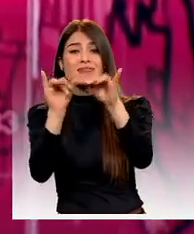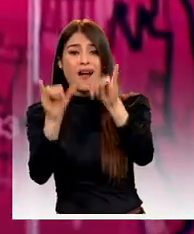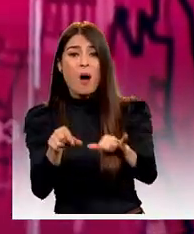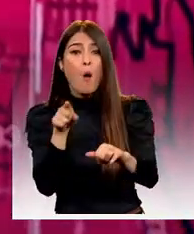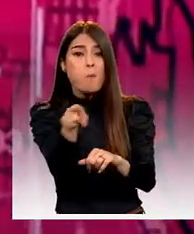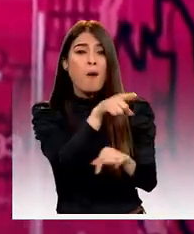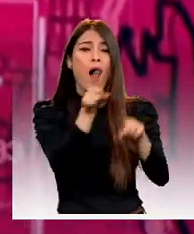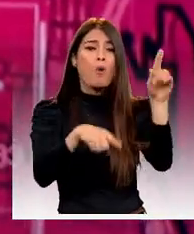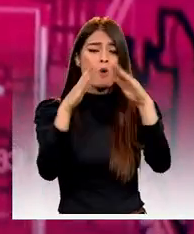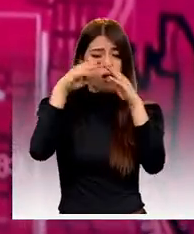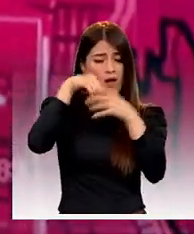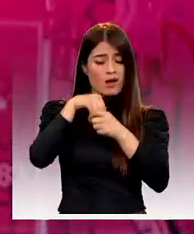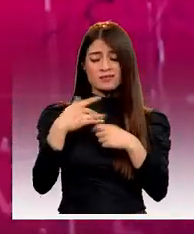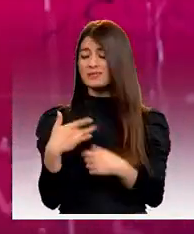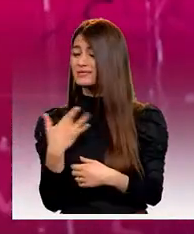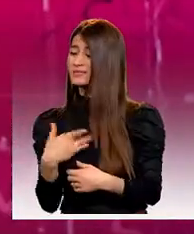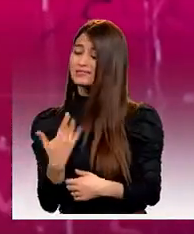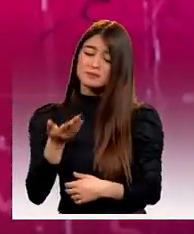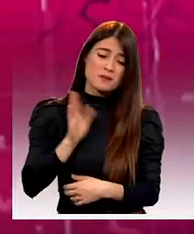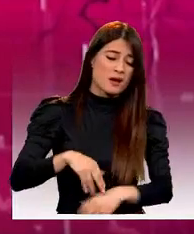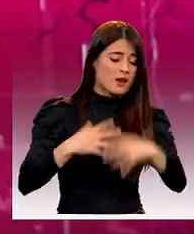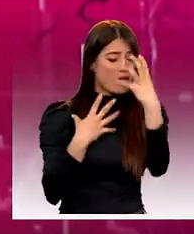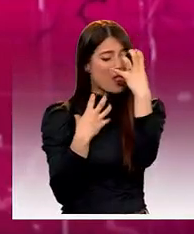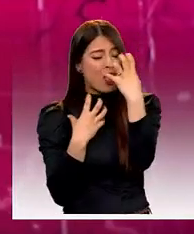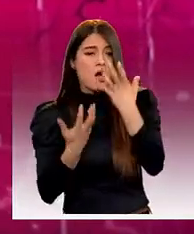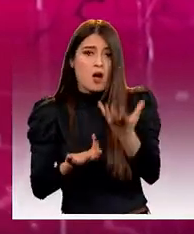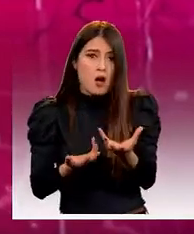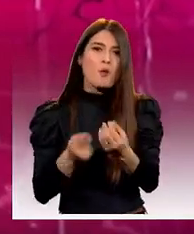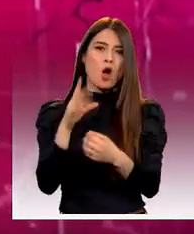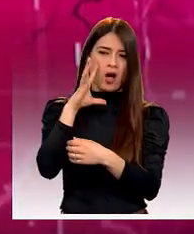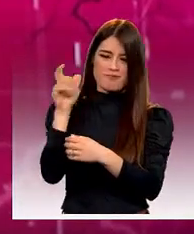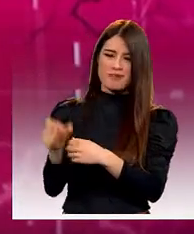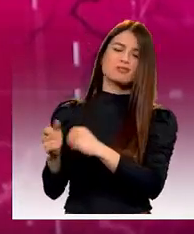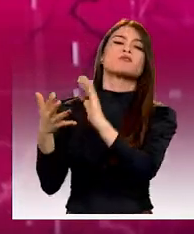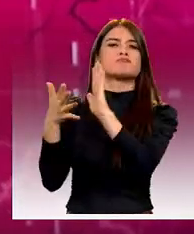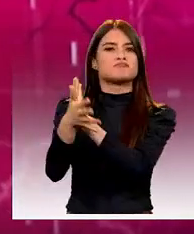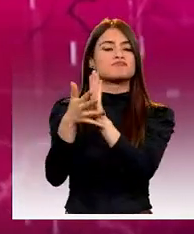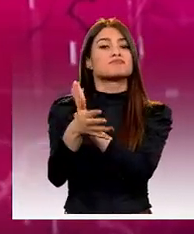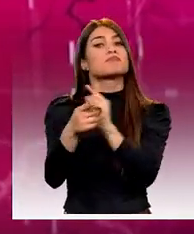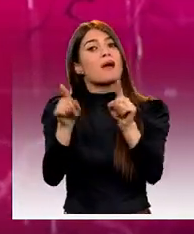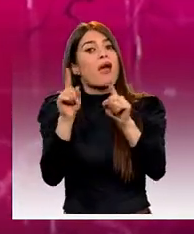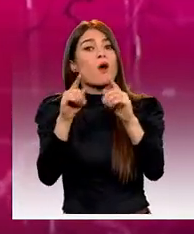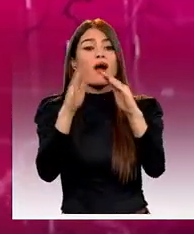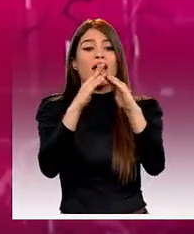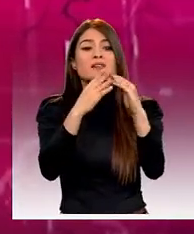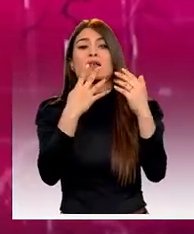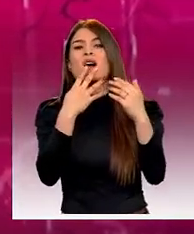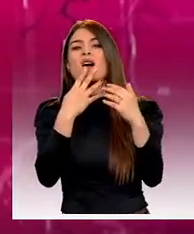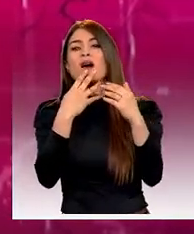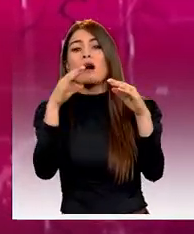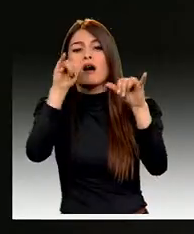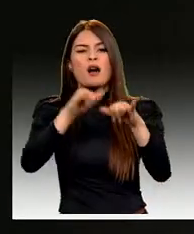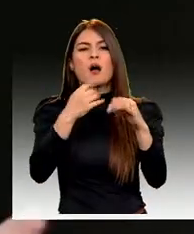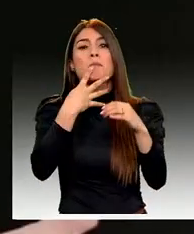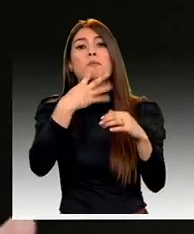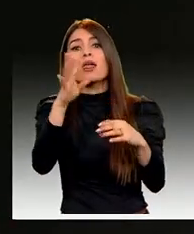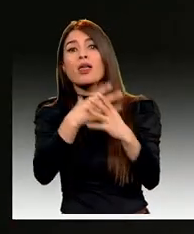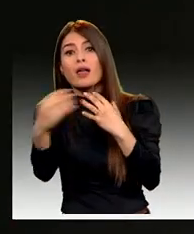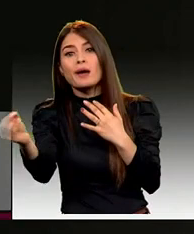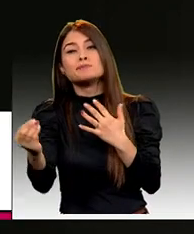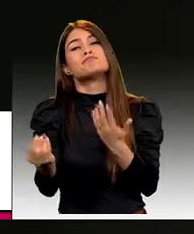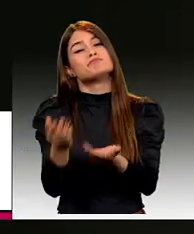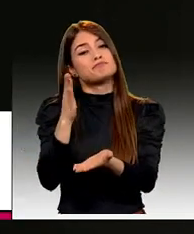en aislamiento y nos recuerda a qué se enfrentan quienes incumplan la cuarentena. Escuchemos. Las medidas por